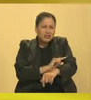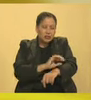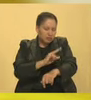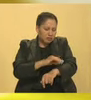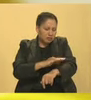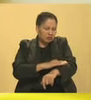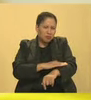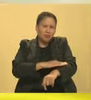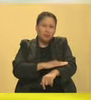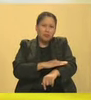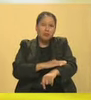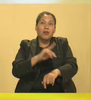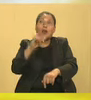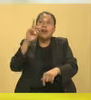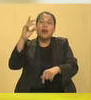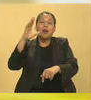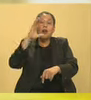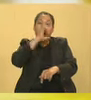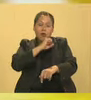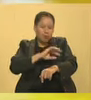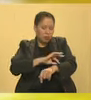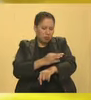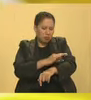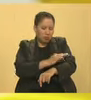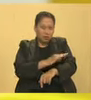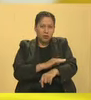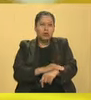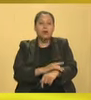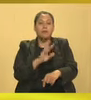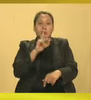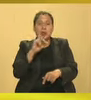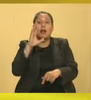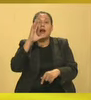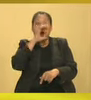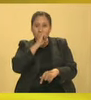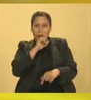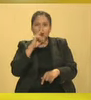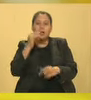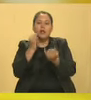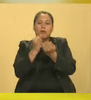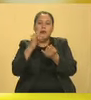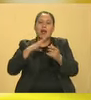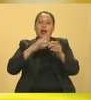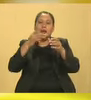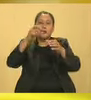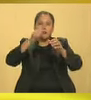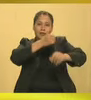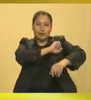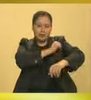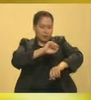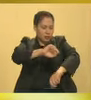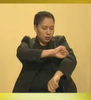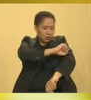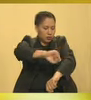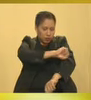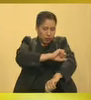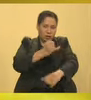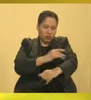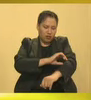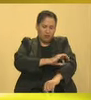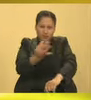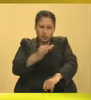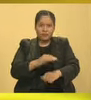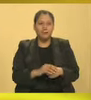calor los afloja un poco. El calor los afloja mucho más. Hay en caliente y también en rolón. Entonces, esas dos opciones son muy buenas. Y ahora, háblanos